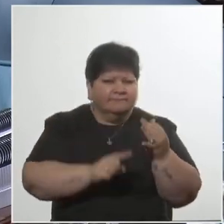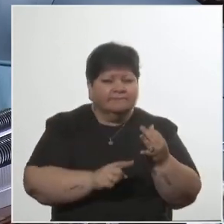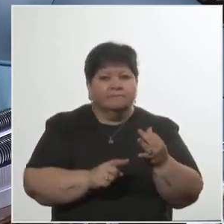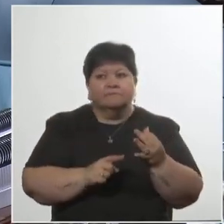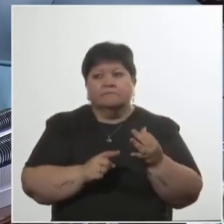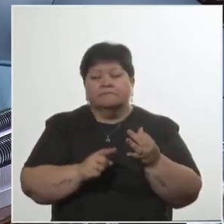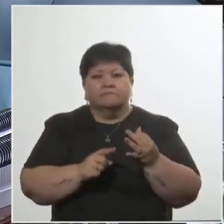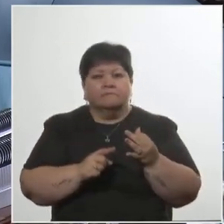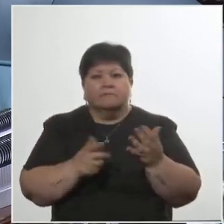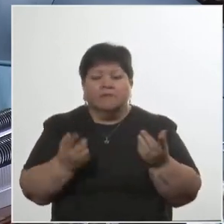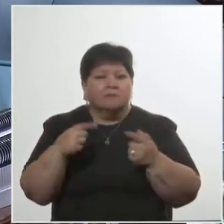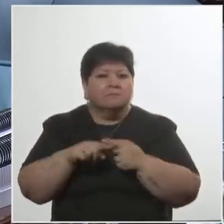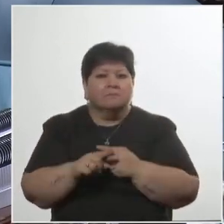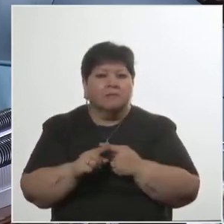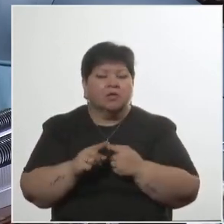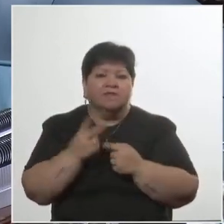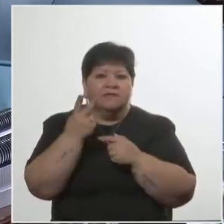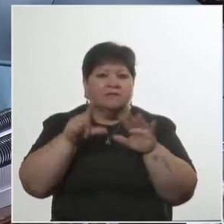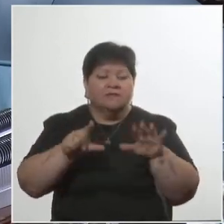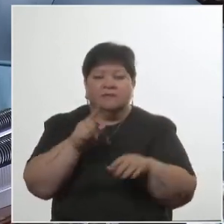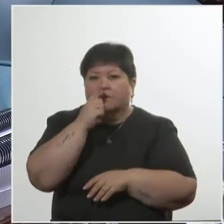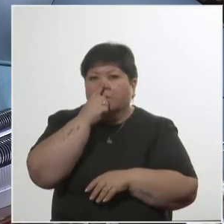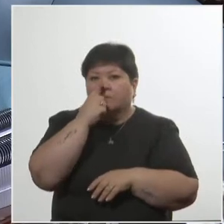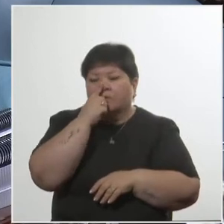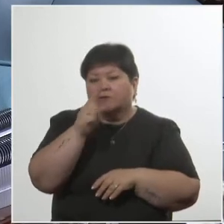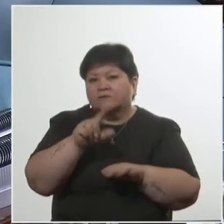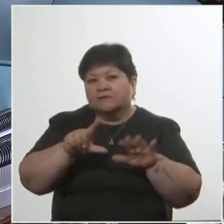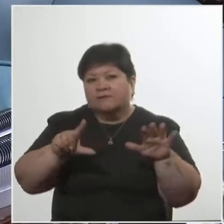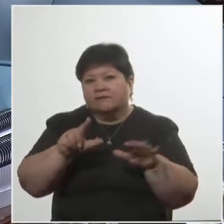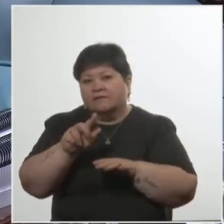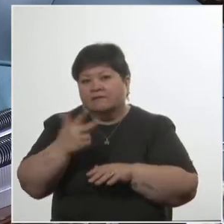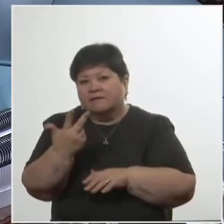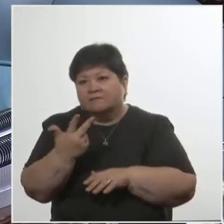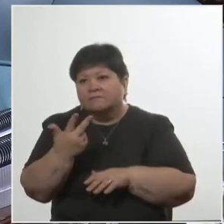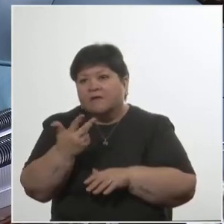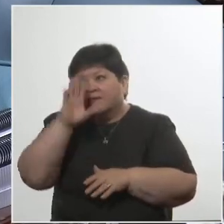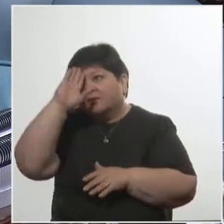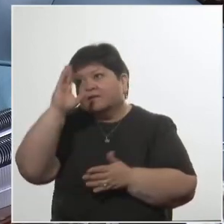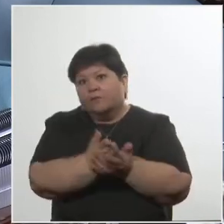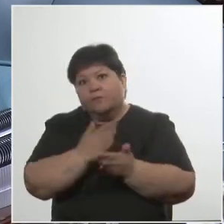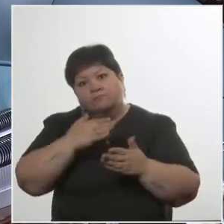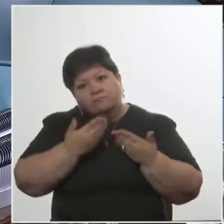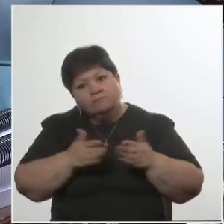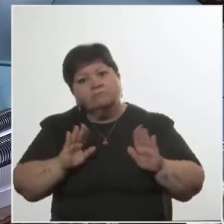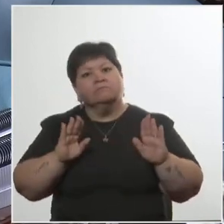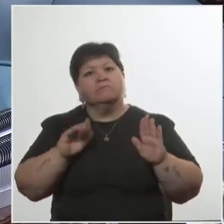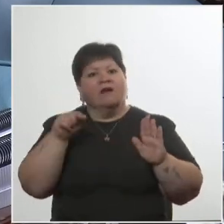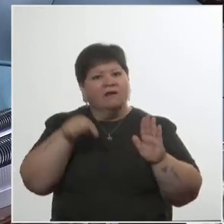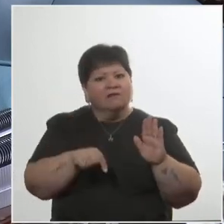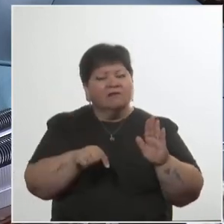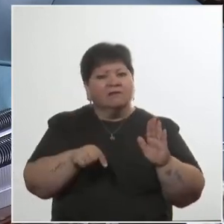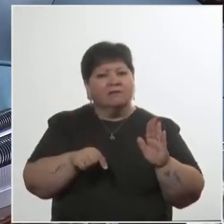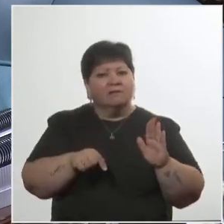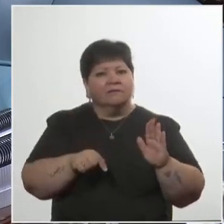de la guerrilla y sin embargo el 27 de junio setenta y tres se instala La dictadura Y a partir de ahí